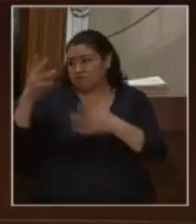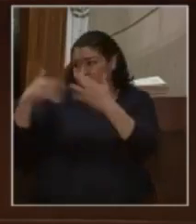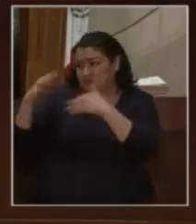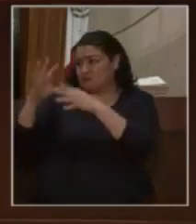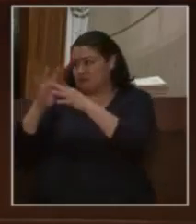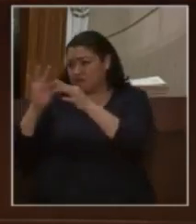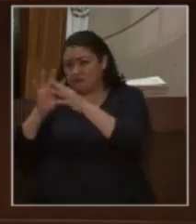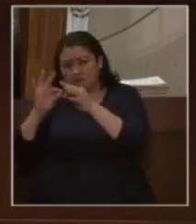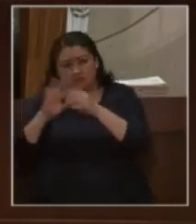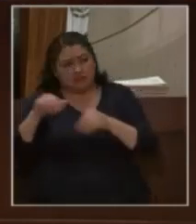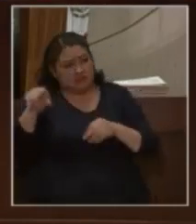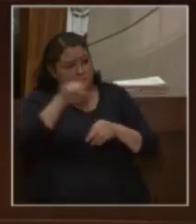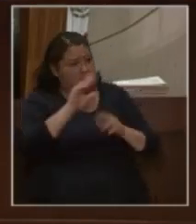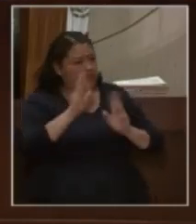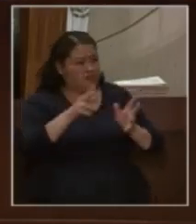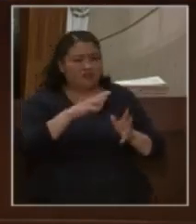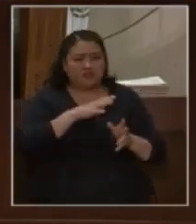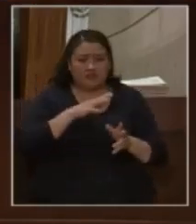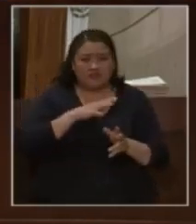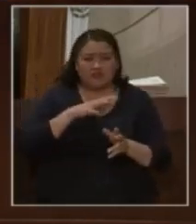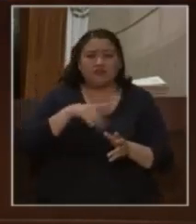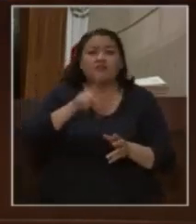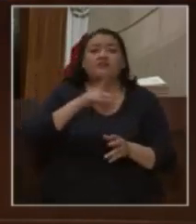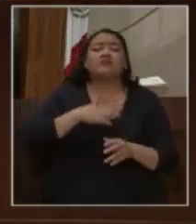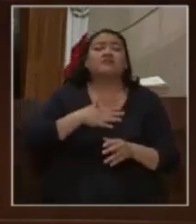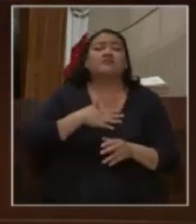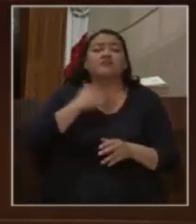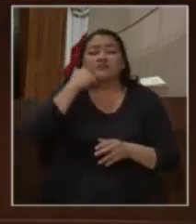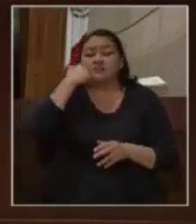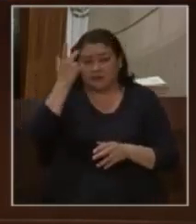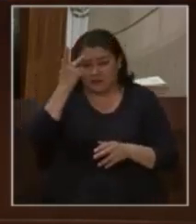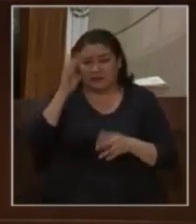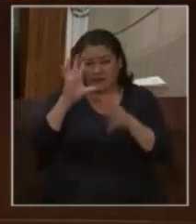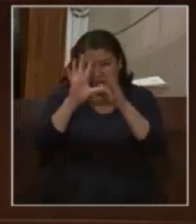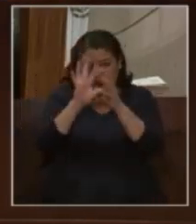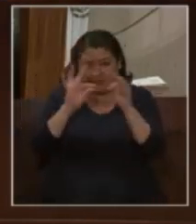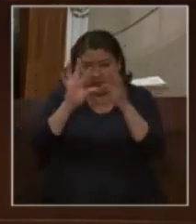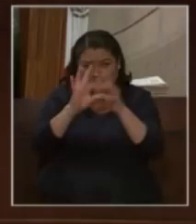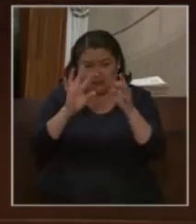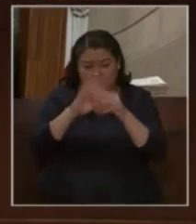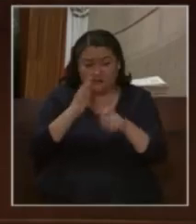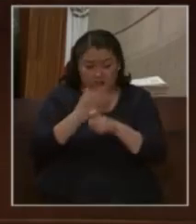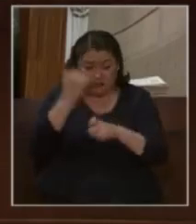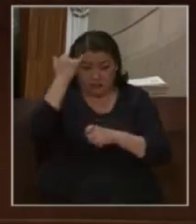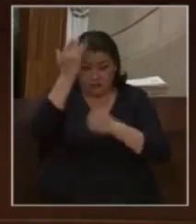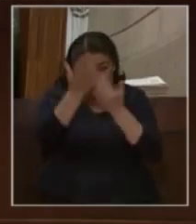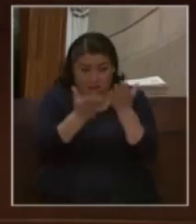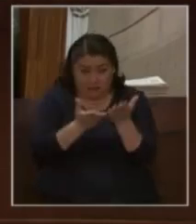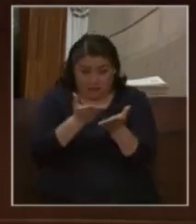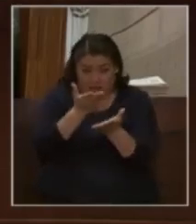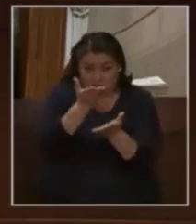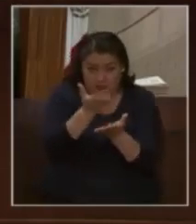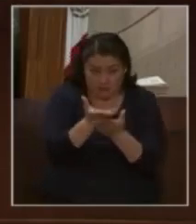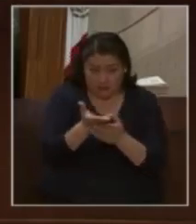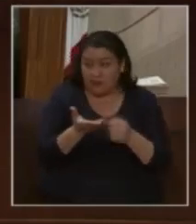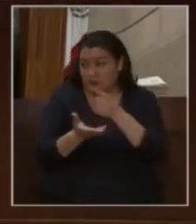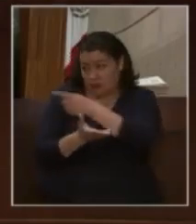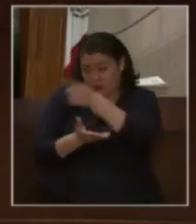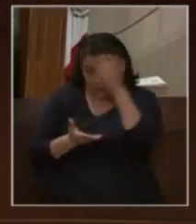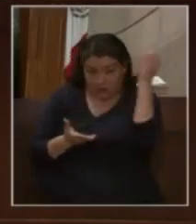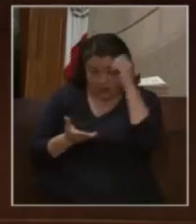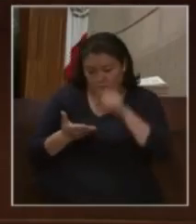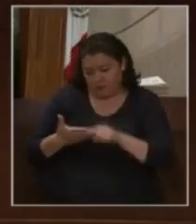muchos argumentos en torno al proyecto. Simplemente quiero señalar que la propuesta que se somete a su